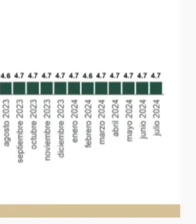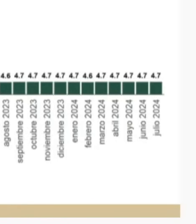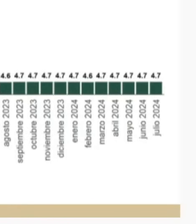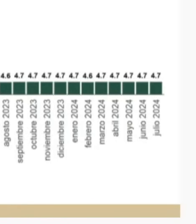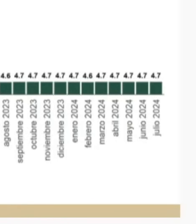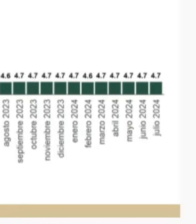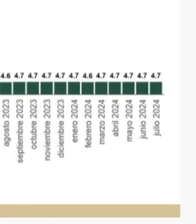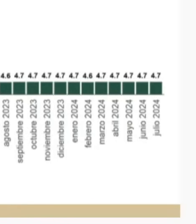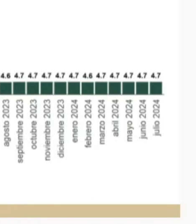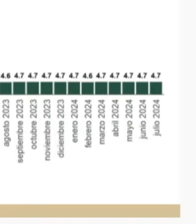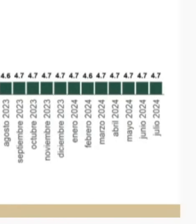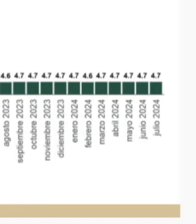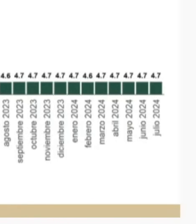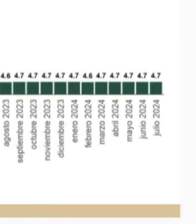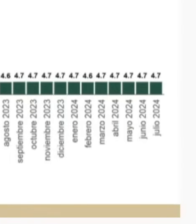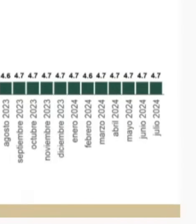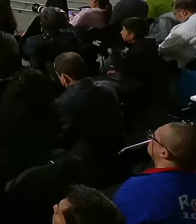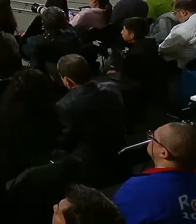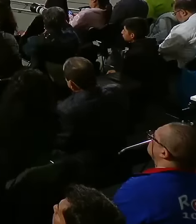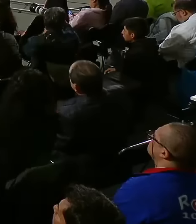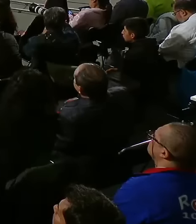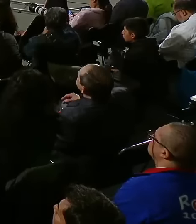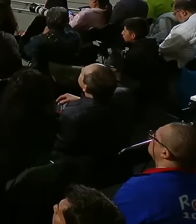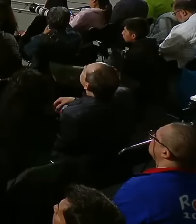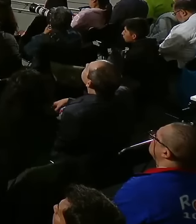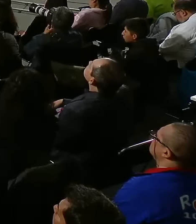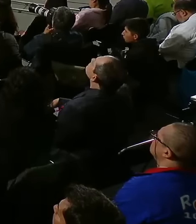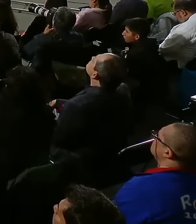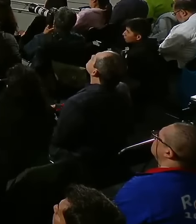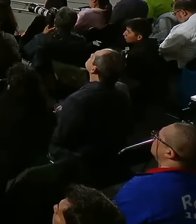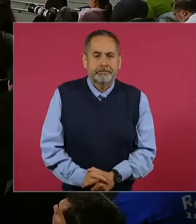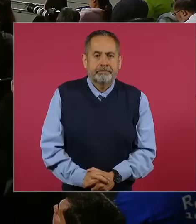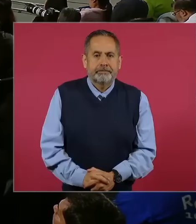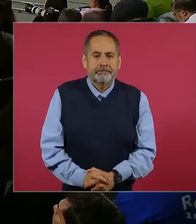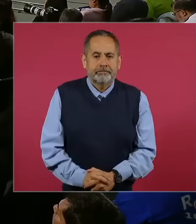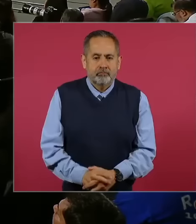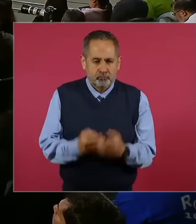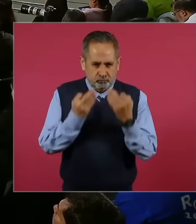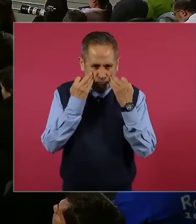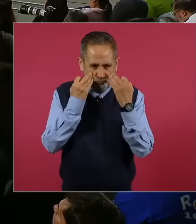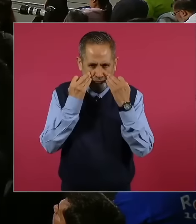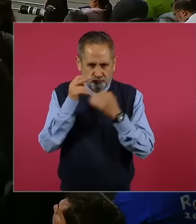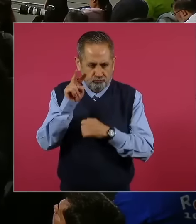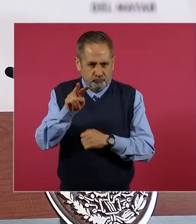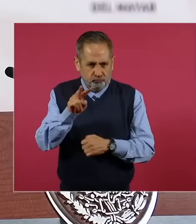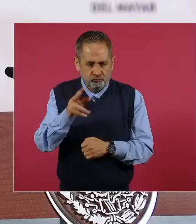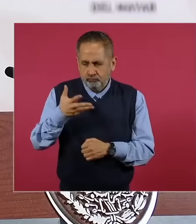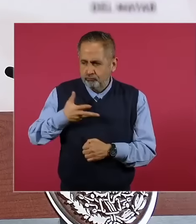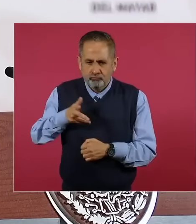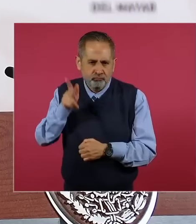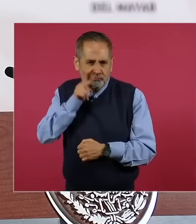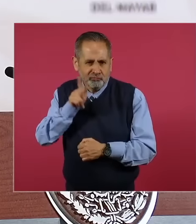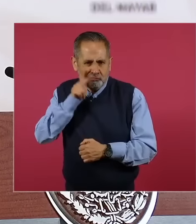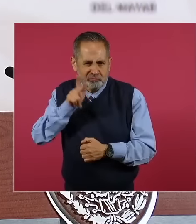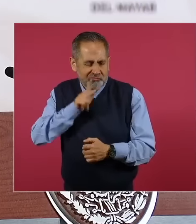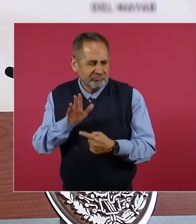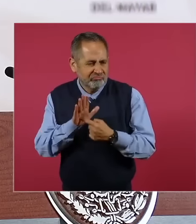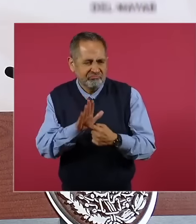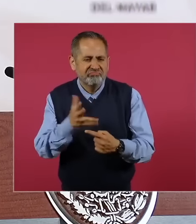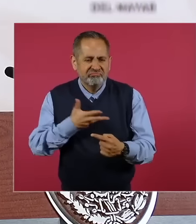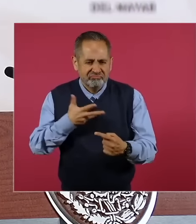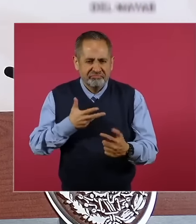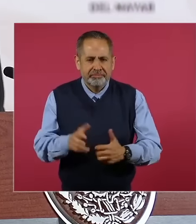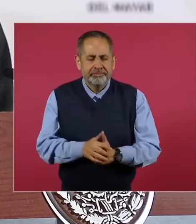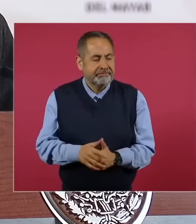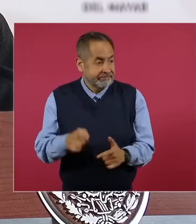presupuesto. Me consta lo que les estoy diciendo y lo puedo probar. Eso